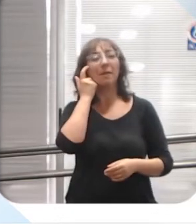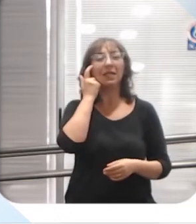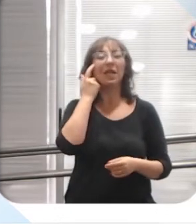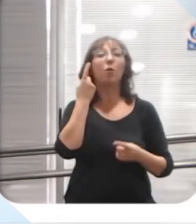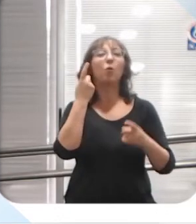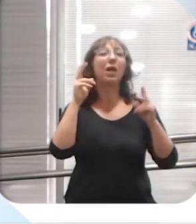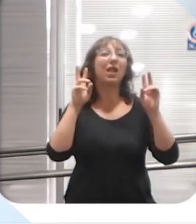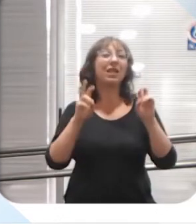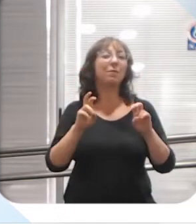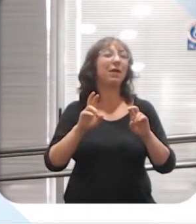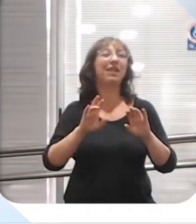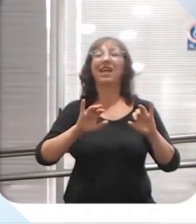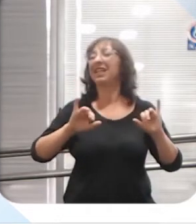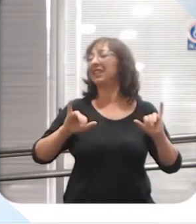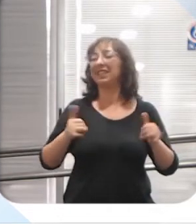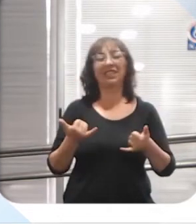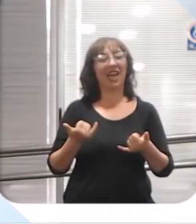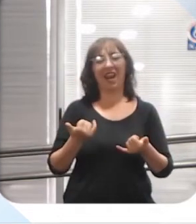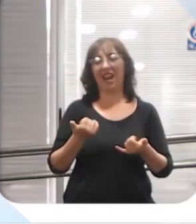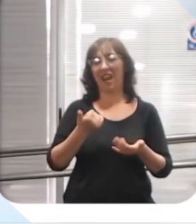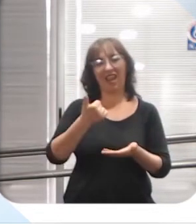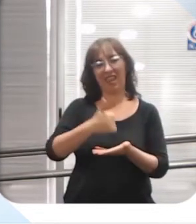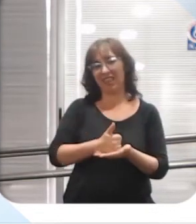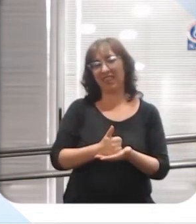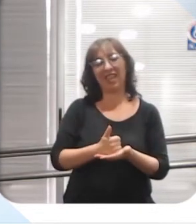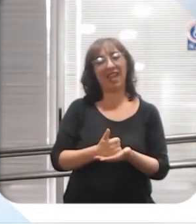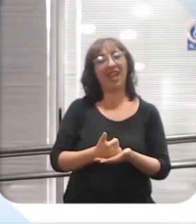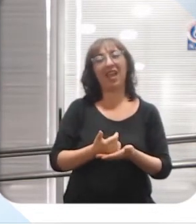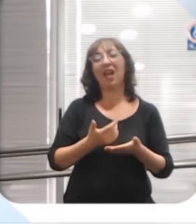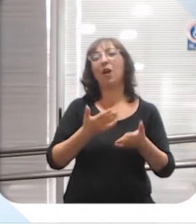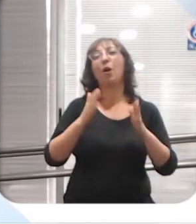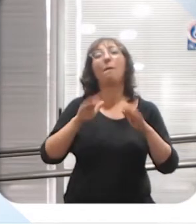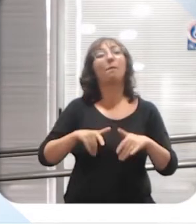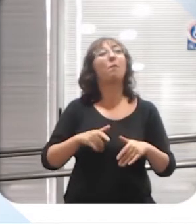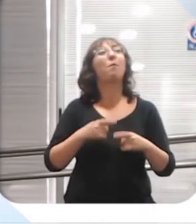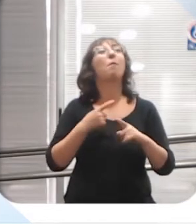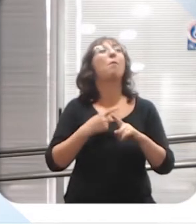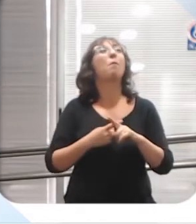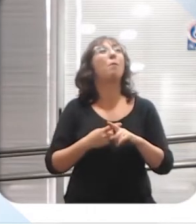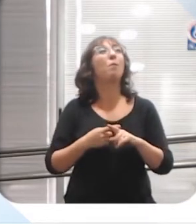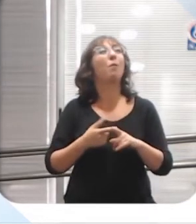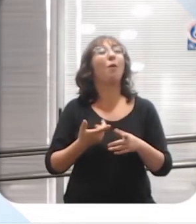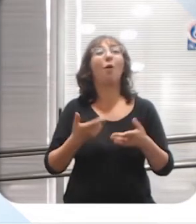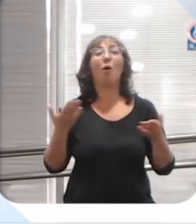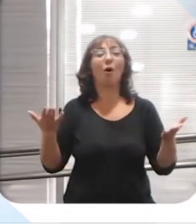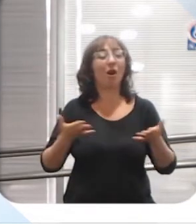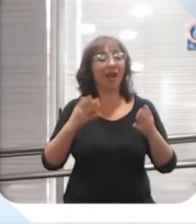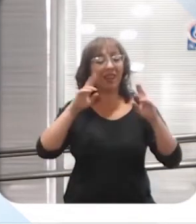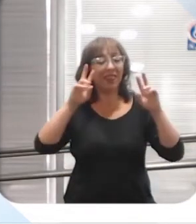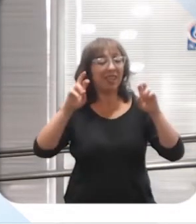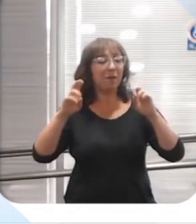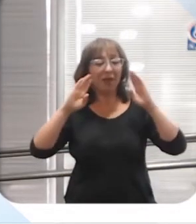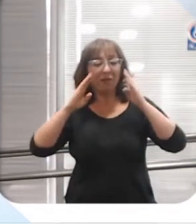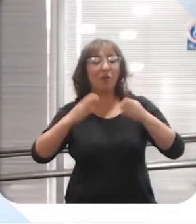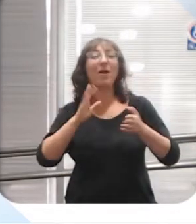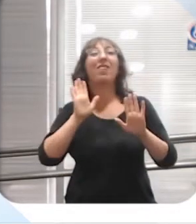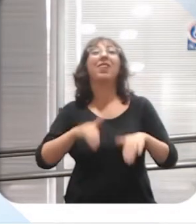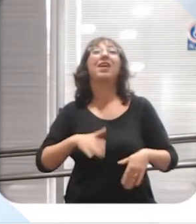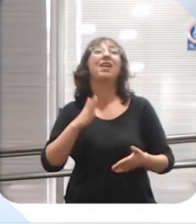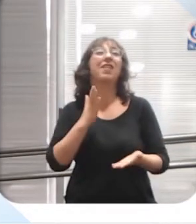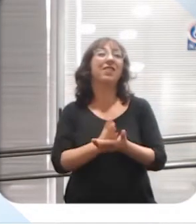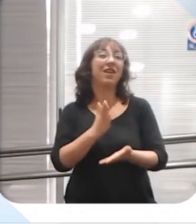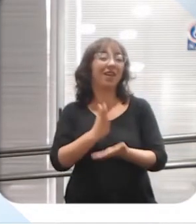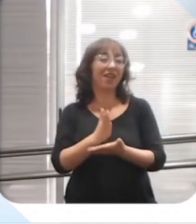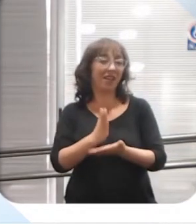una temática que está fuertemente marcada por la presencia de los temas y los enfoques de derechos y